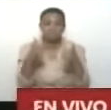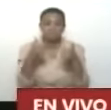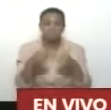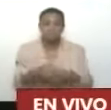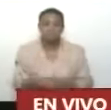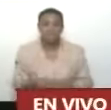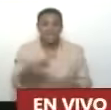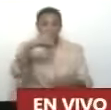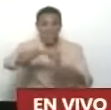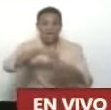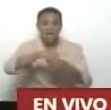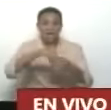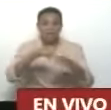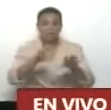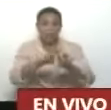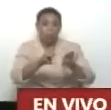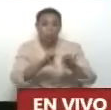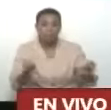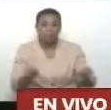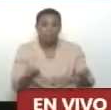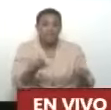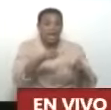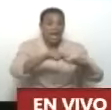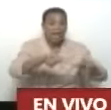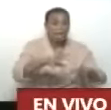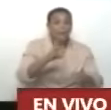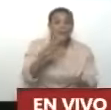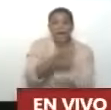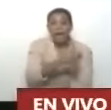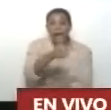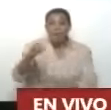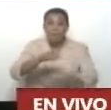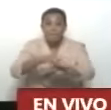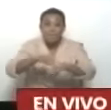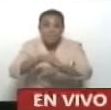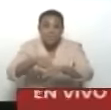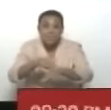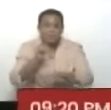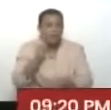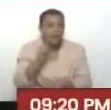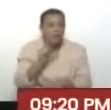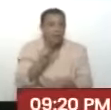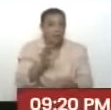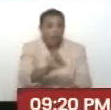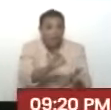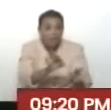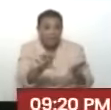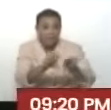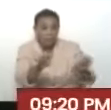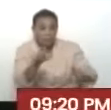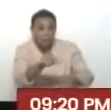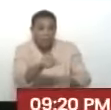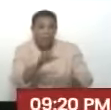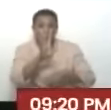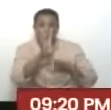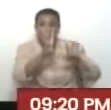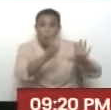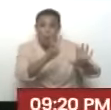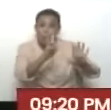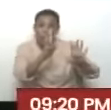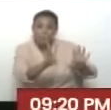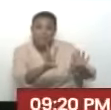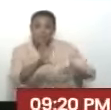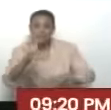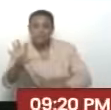Tenemos el dato sector por sector del Congreso de la Nueva Época. De los maestros y maestras del país, el 85%